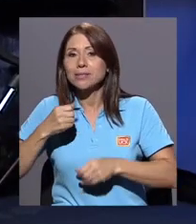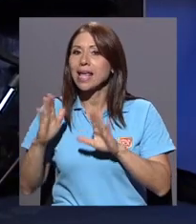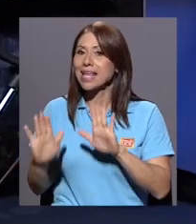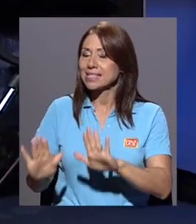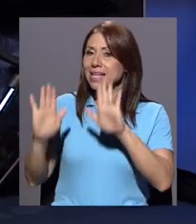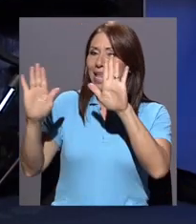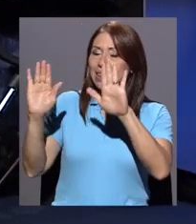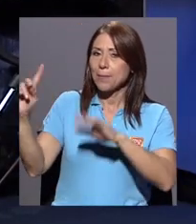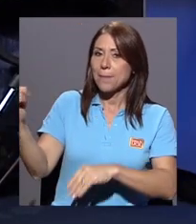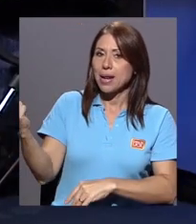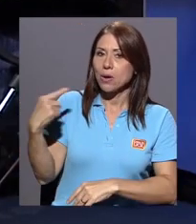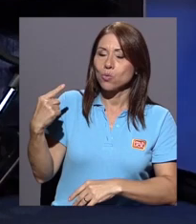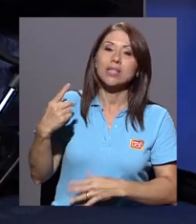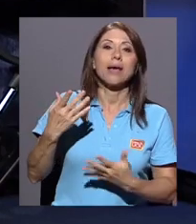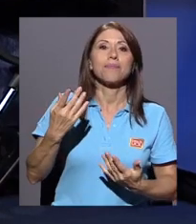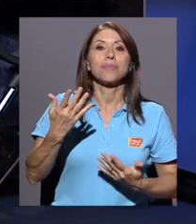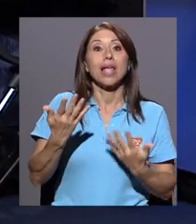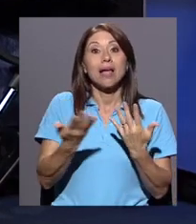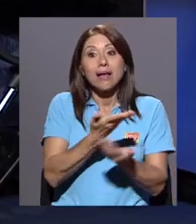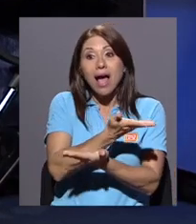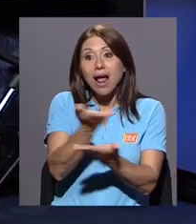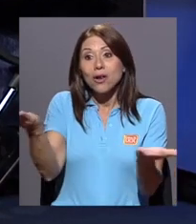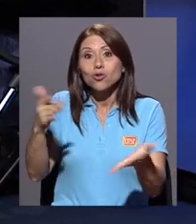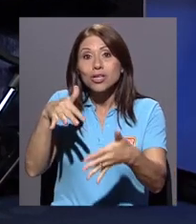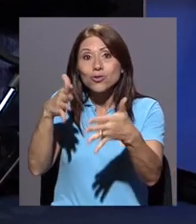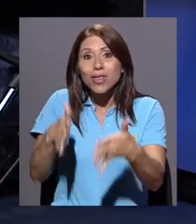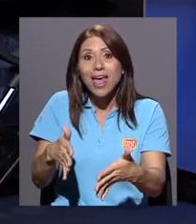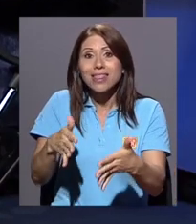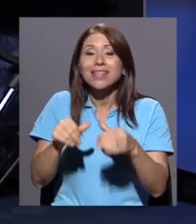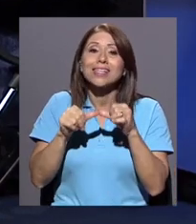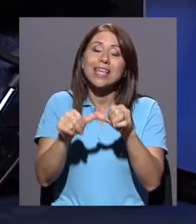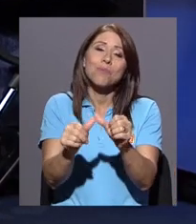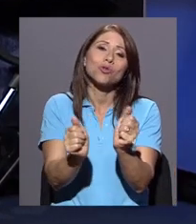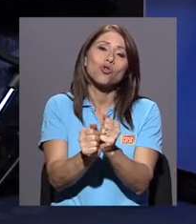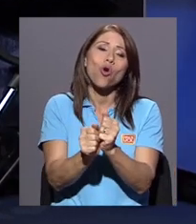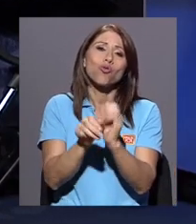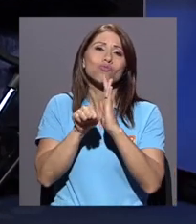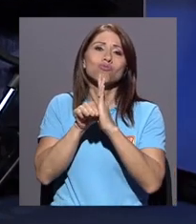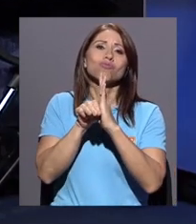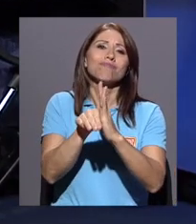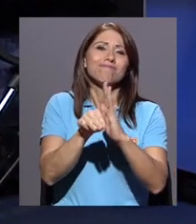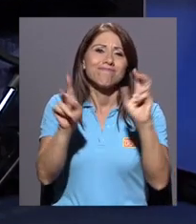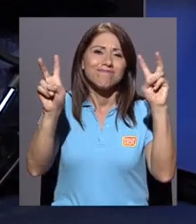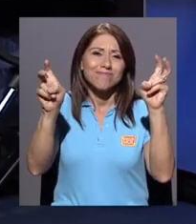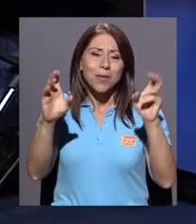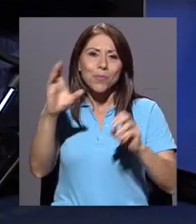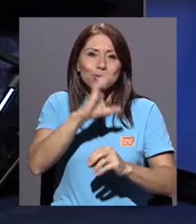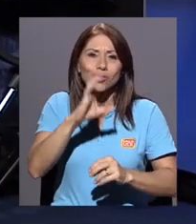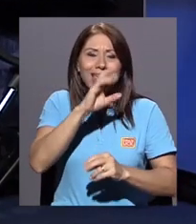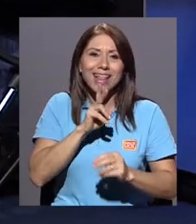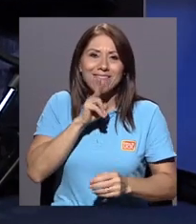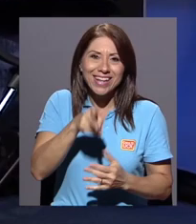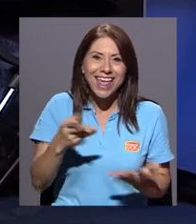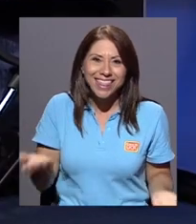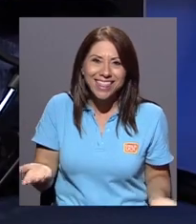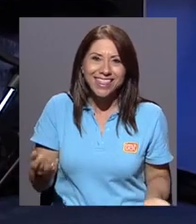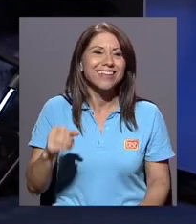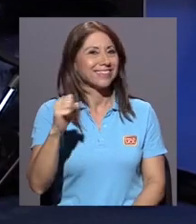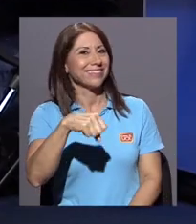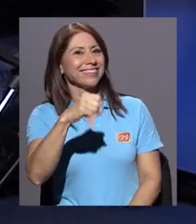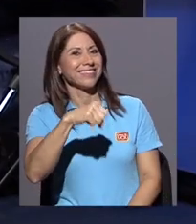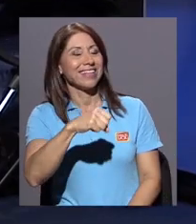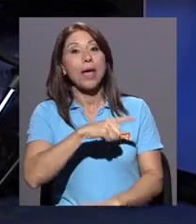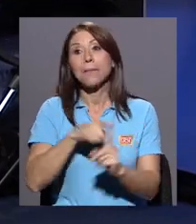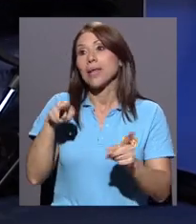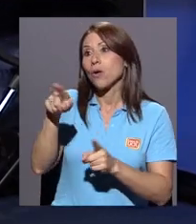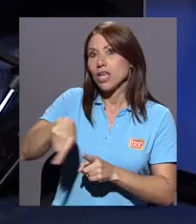Excelente pregunta. A nosotros los estudiantes los seguimos educando bajo un viejo paradigma de, entre comillas, búsqueda de la verdad. Así es. Pero cuando